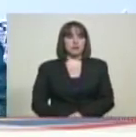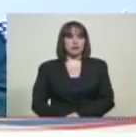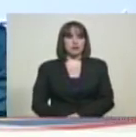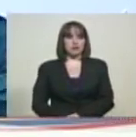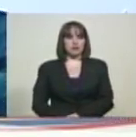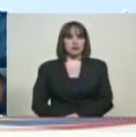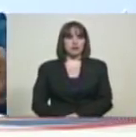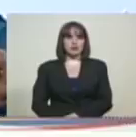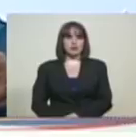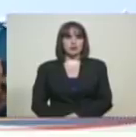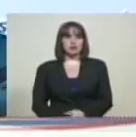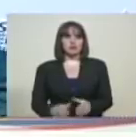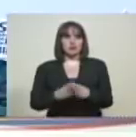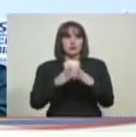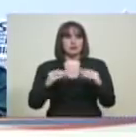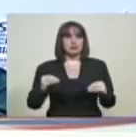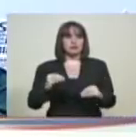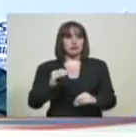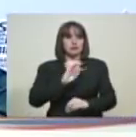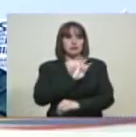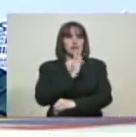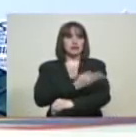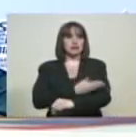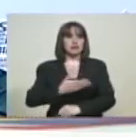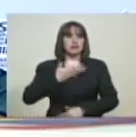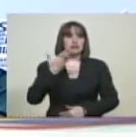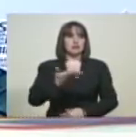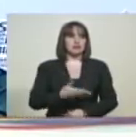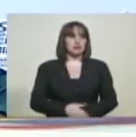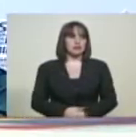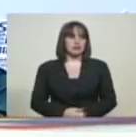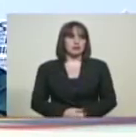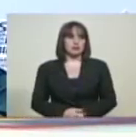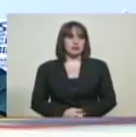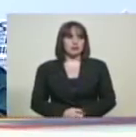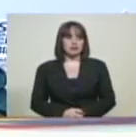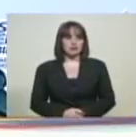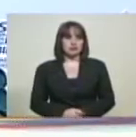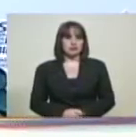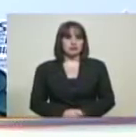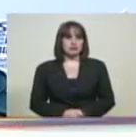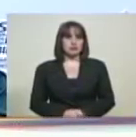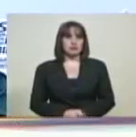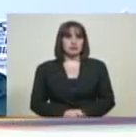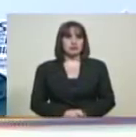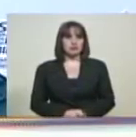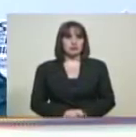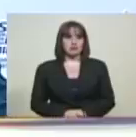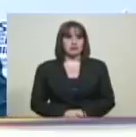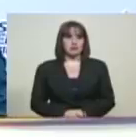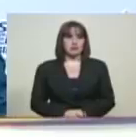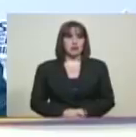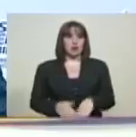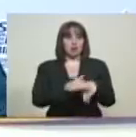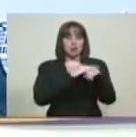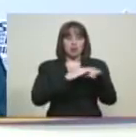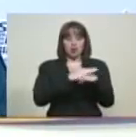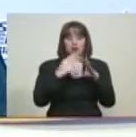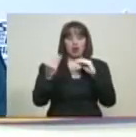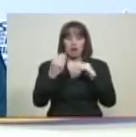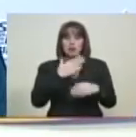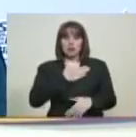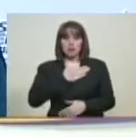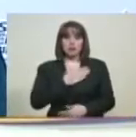todo el poder que yo he tenido en mi vida y me perdonan que hable de mi